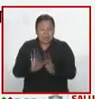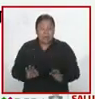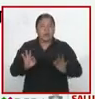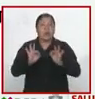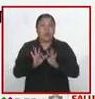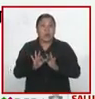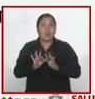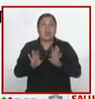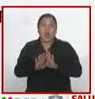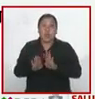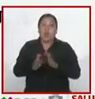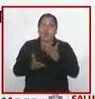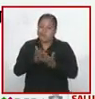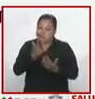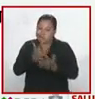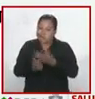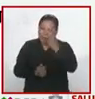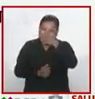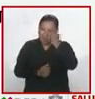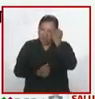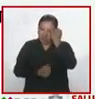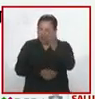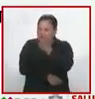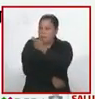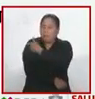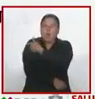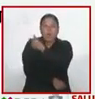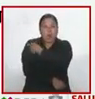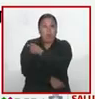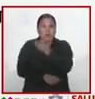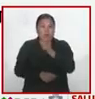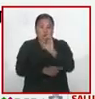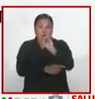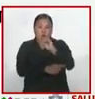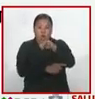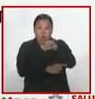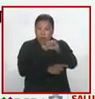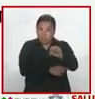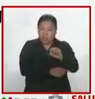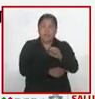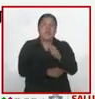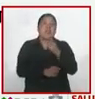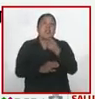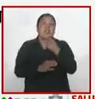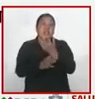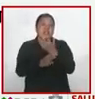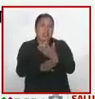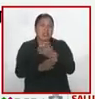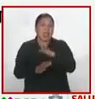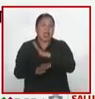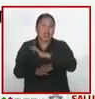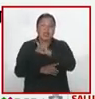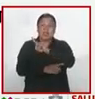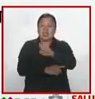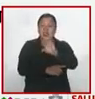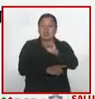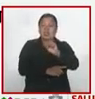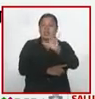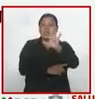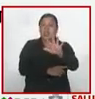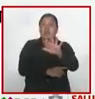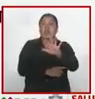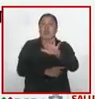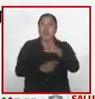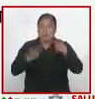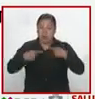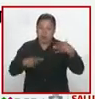una vacuna verdad y la organización mundial de la salud ha establecido que ya existen cerca de 165